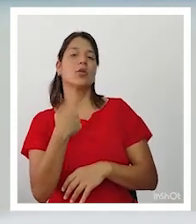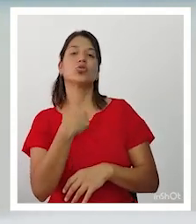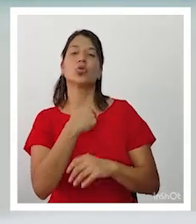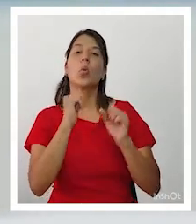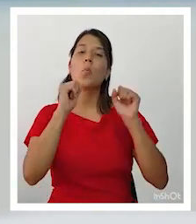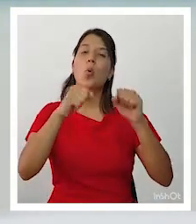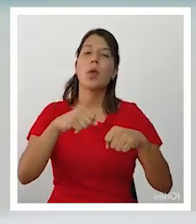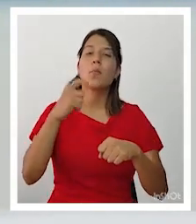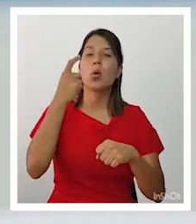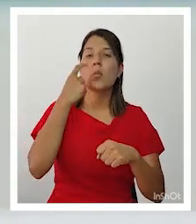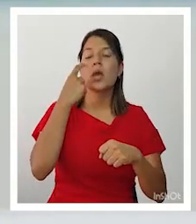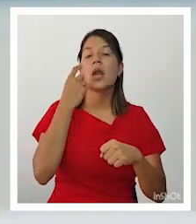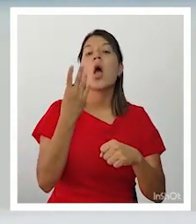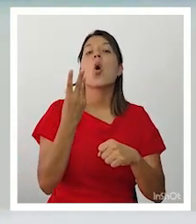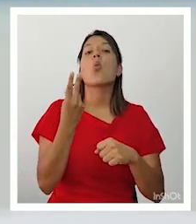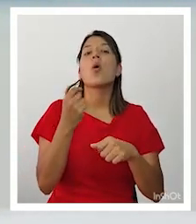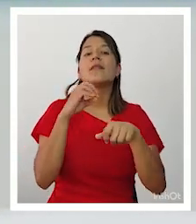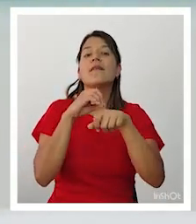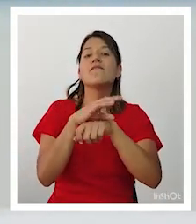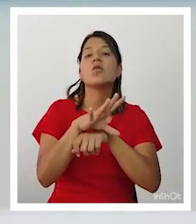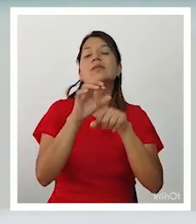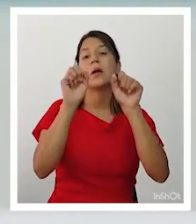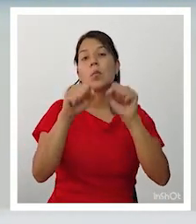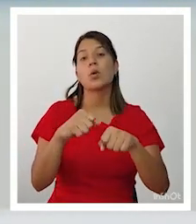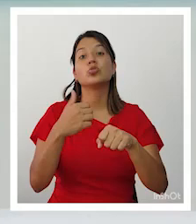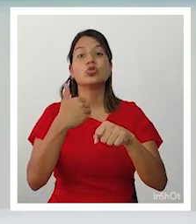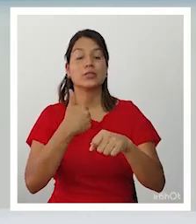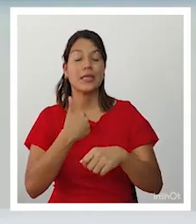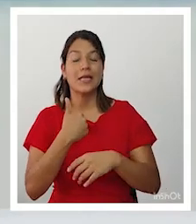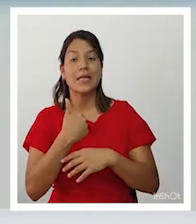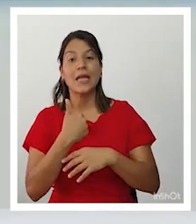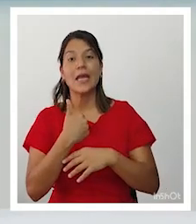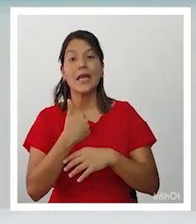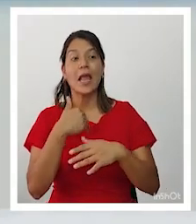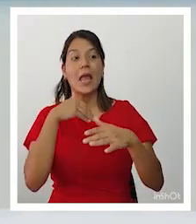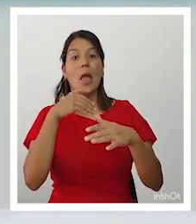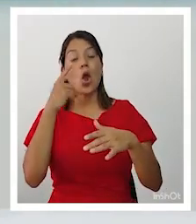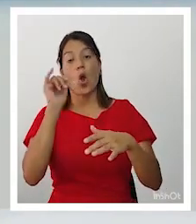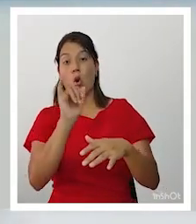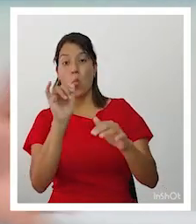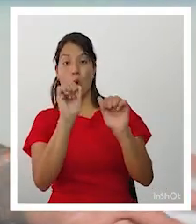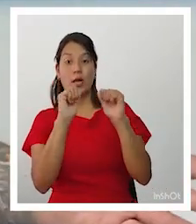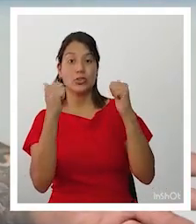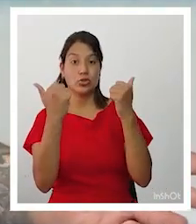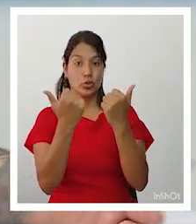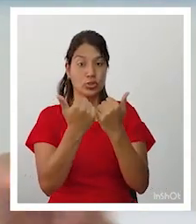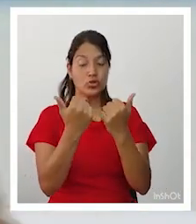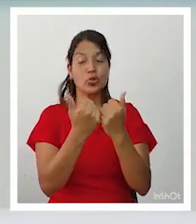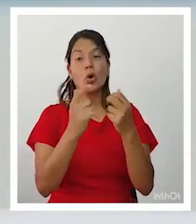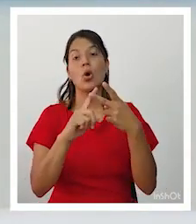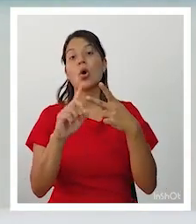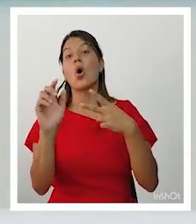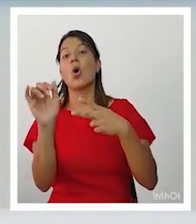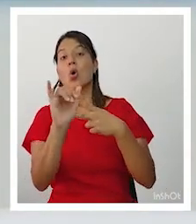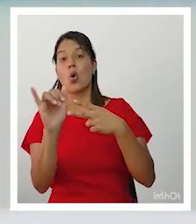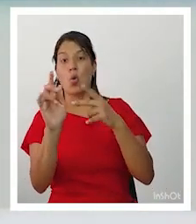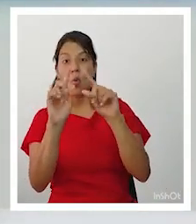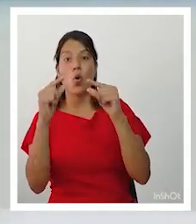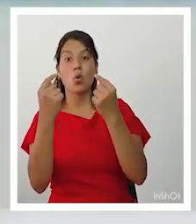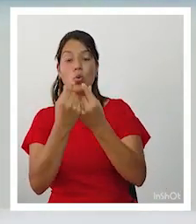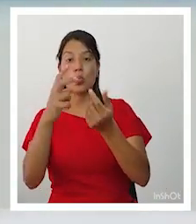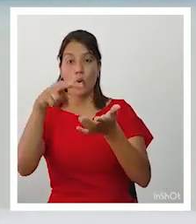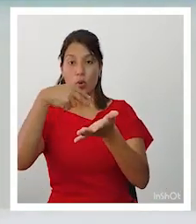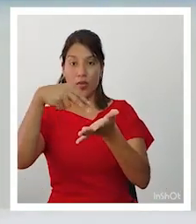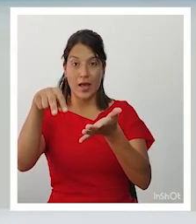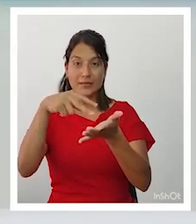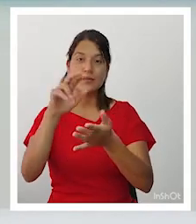tanta incidencia hemos tenido de parte de lo que es de la asociación, de parte de lo que es también tanto lo que es del grupo de danza, como